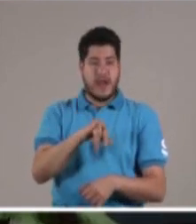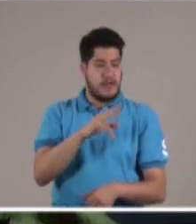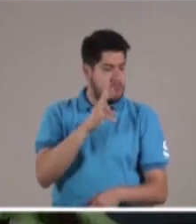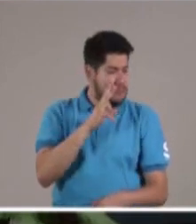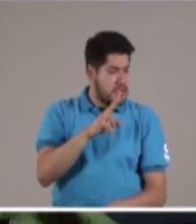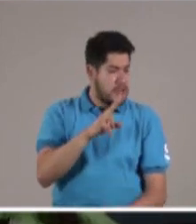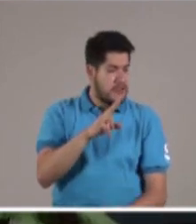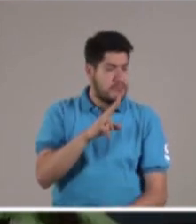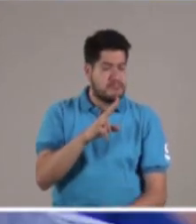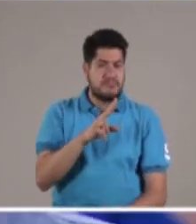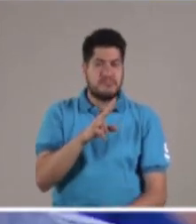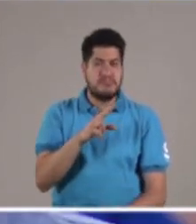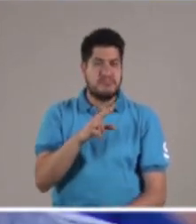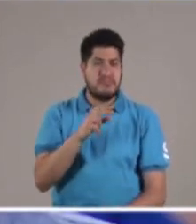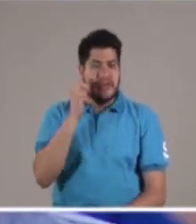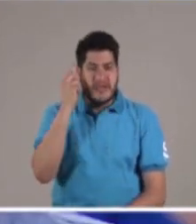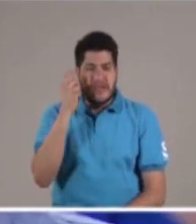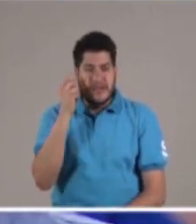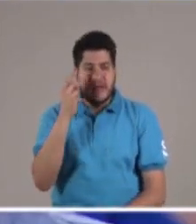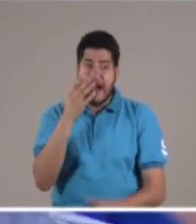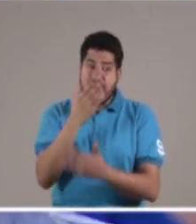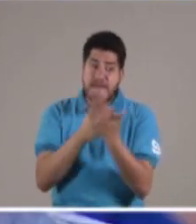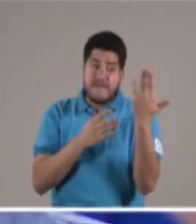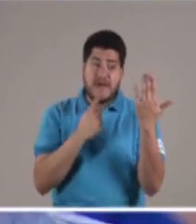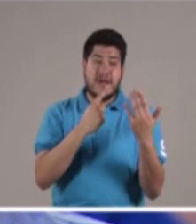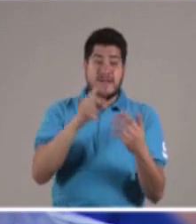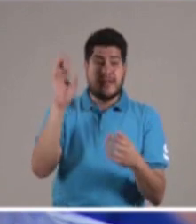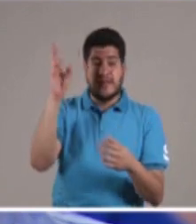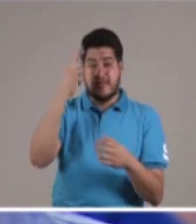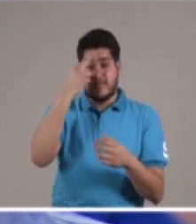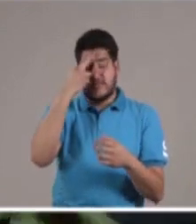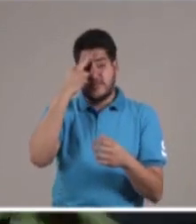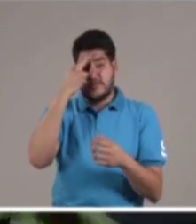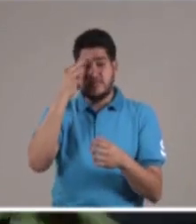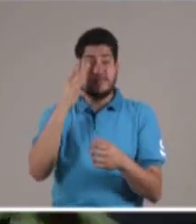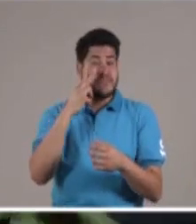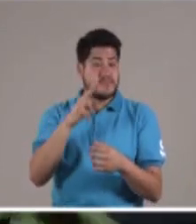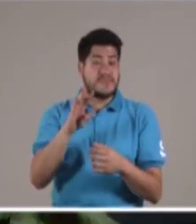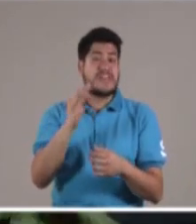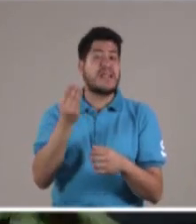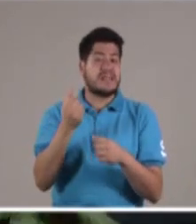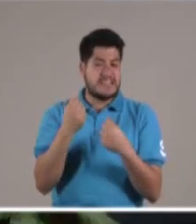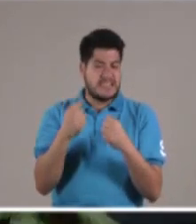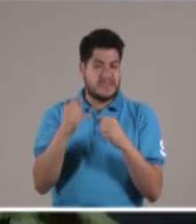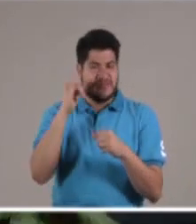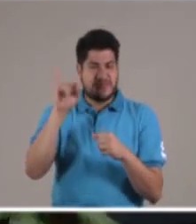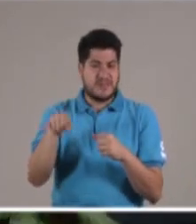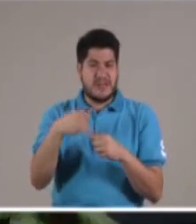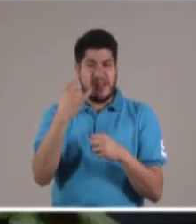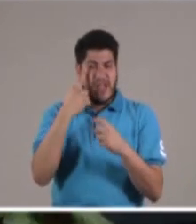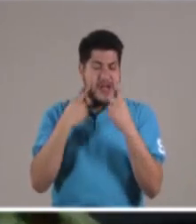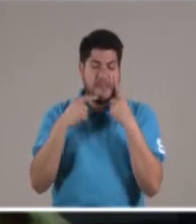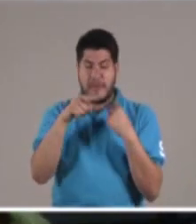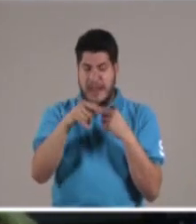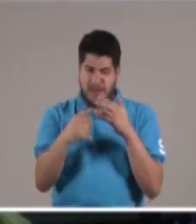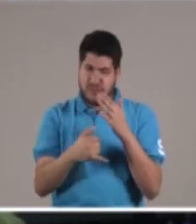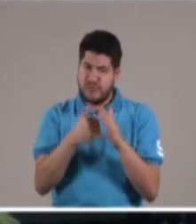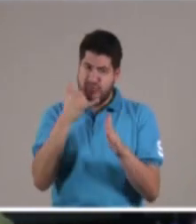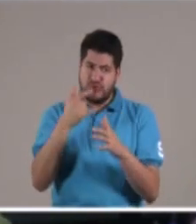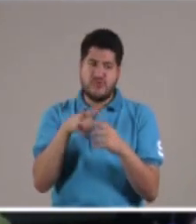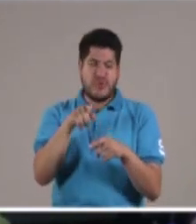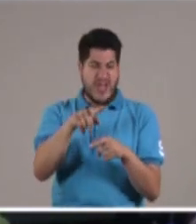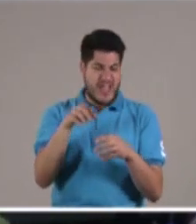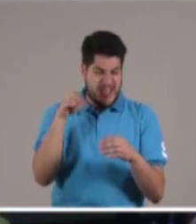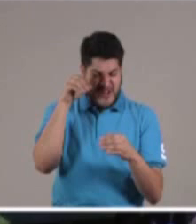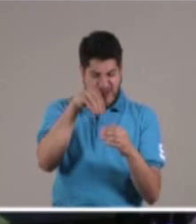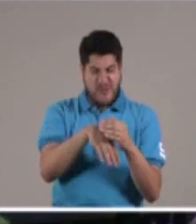cuenta y le fue a decir al rey mira lo que le hicieron a Jeremías no es justo y ahí lo pusieron en